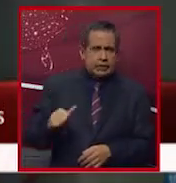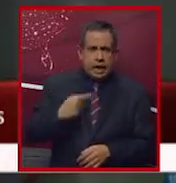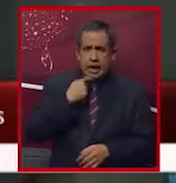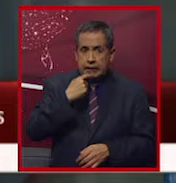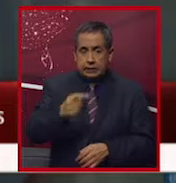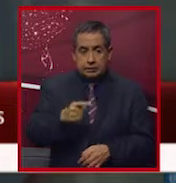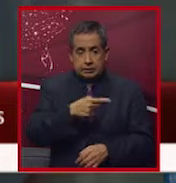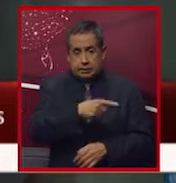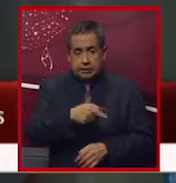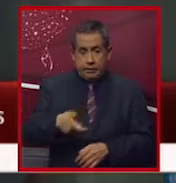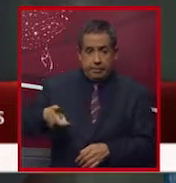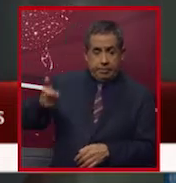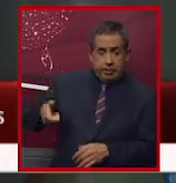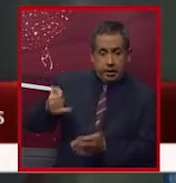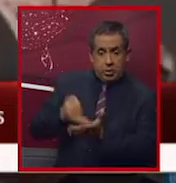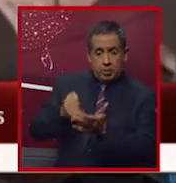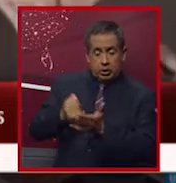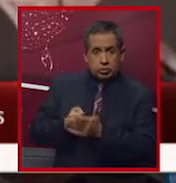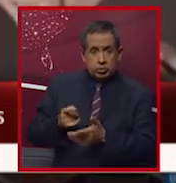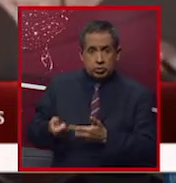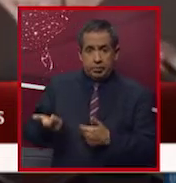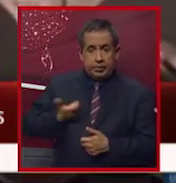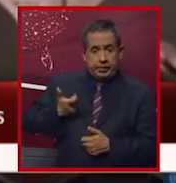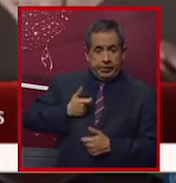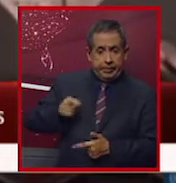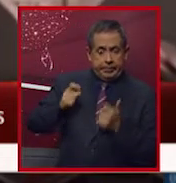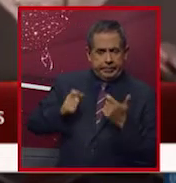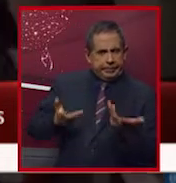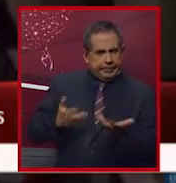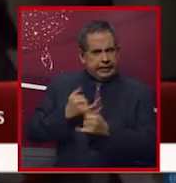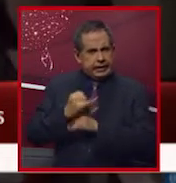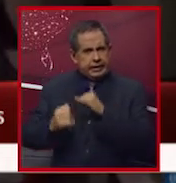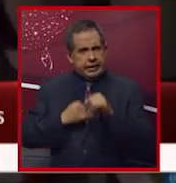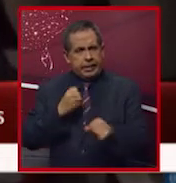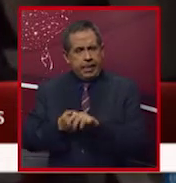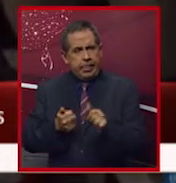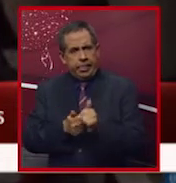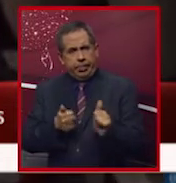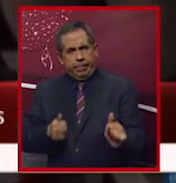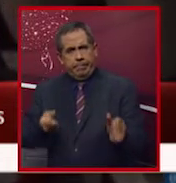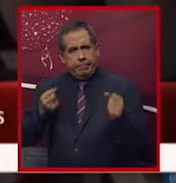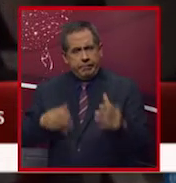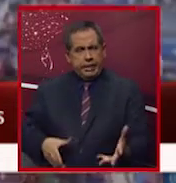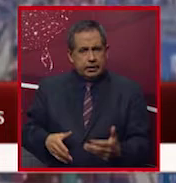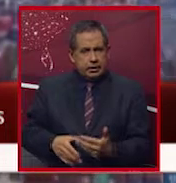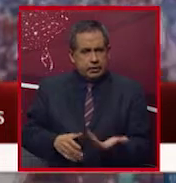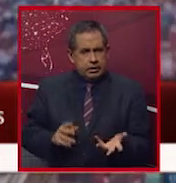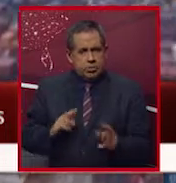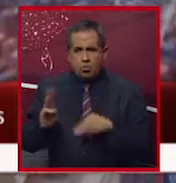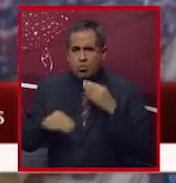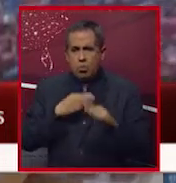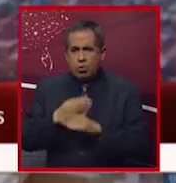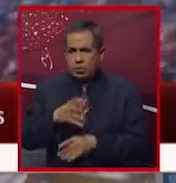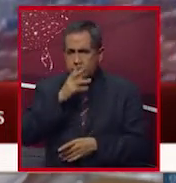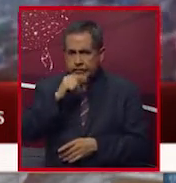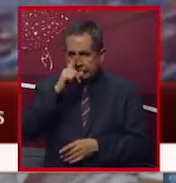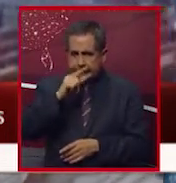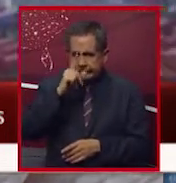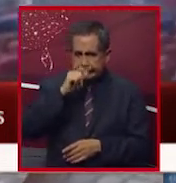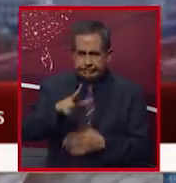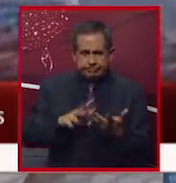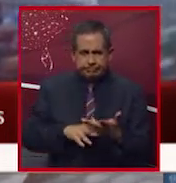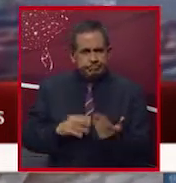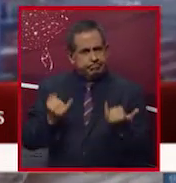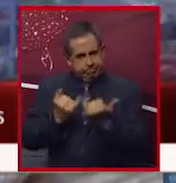aplicación de aranceles unilaterales provoca desaceleración del comercio internacional, así como de la economía mundial, de la inversión